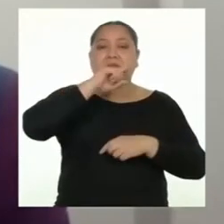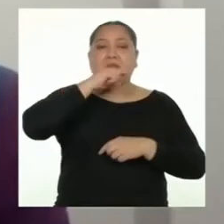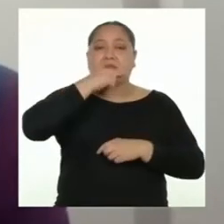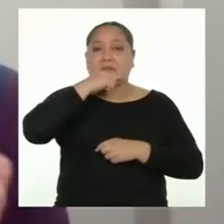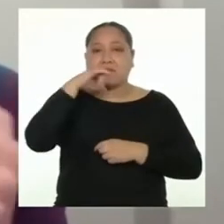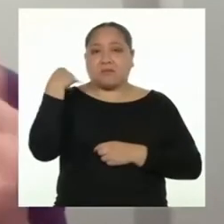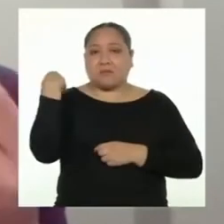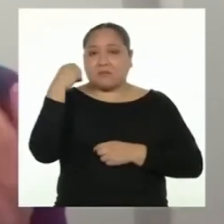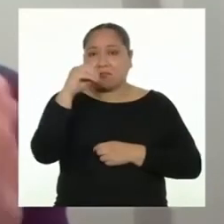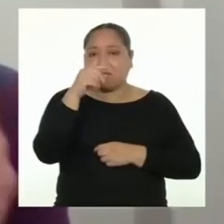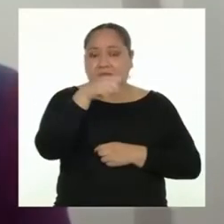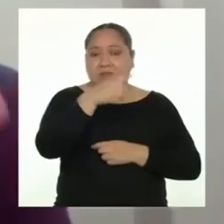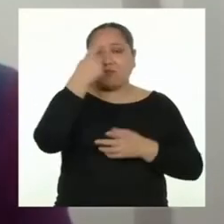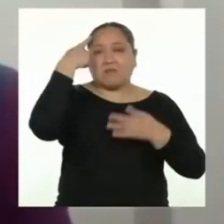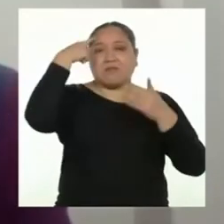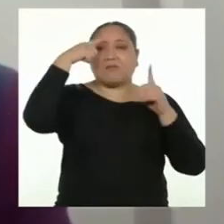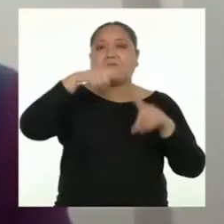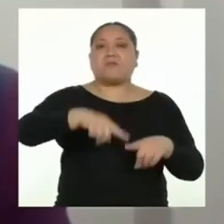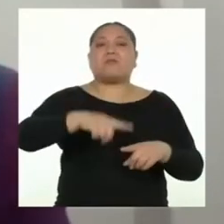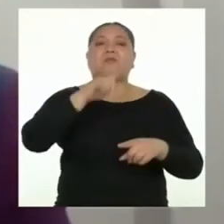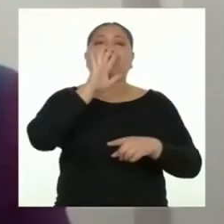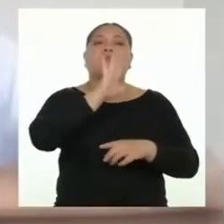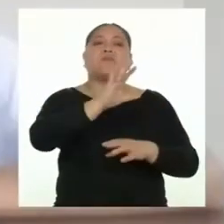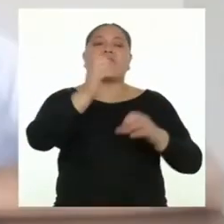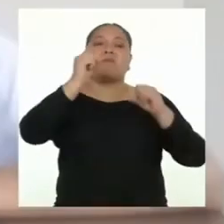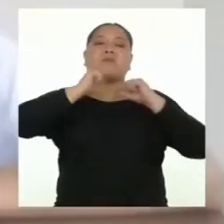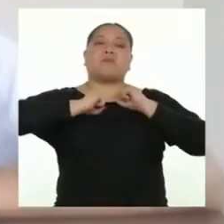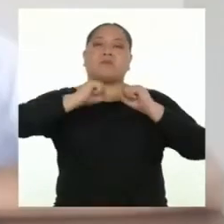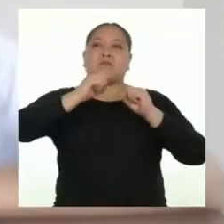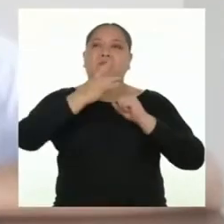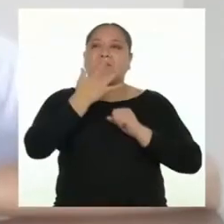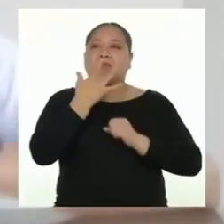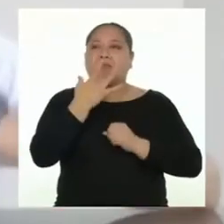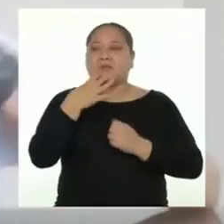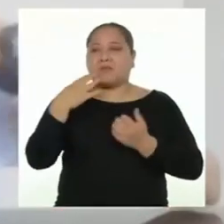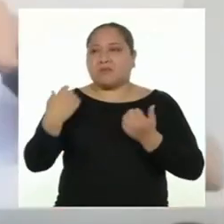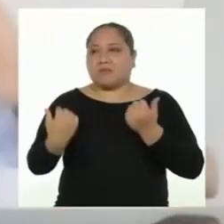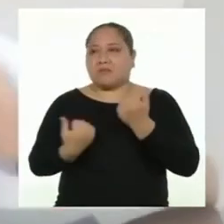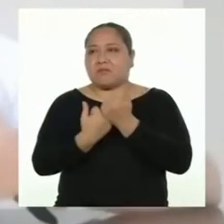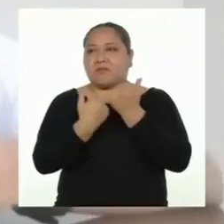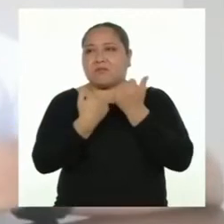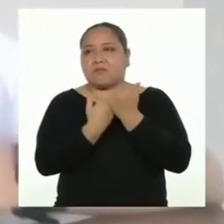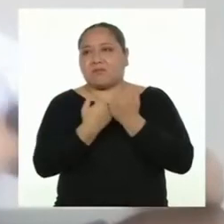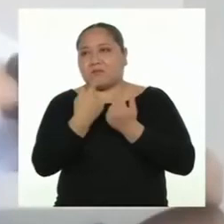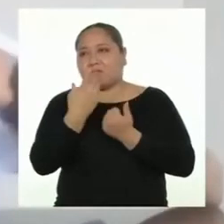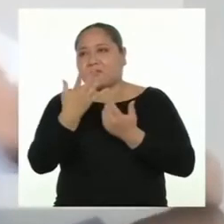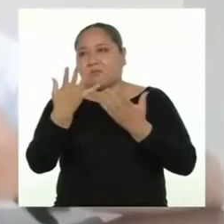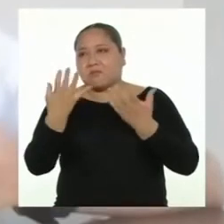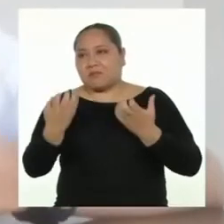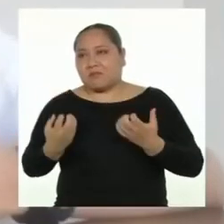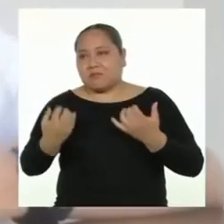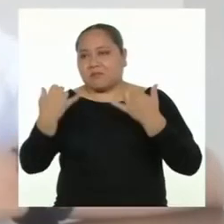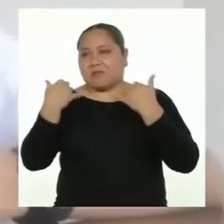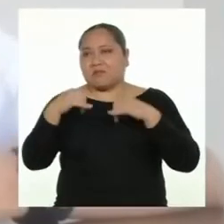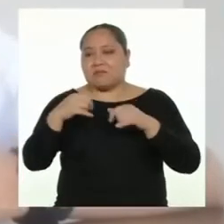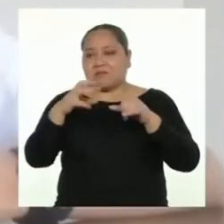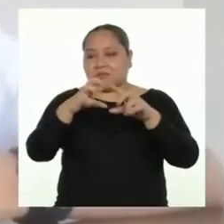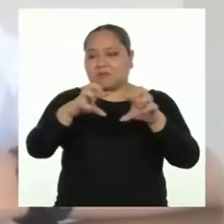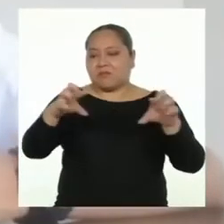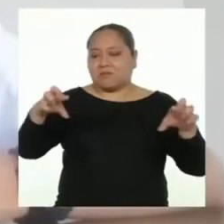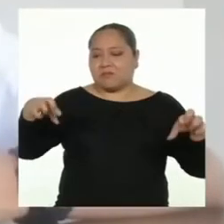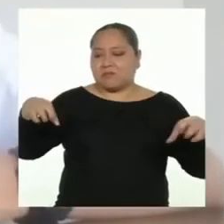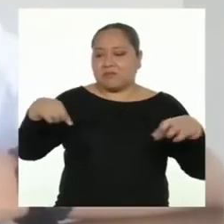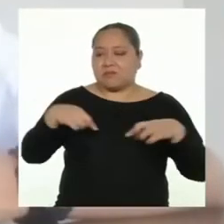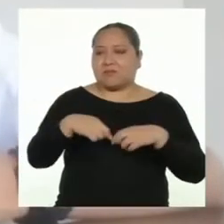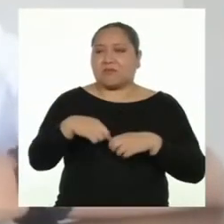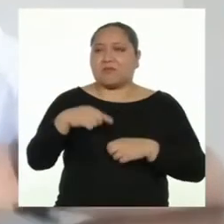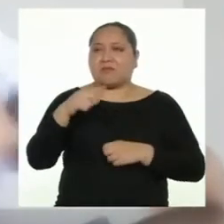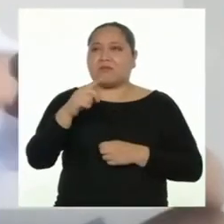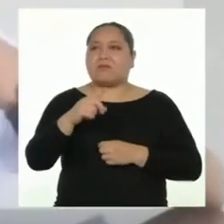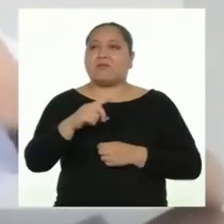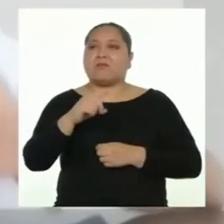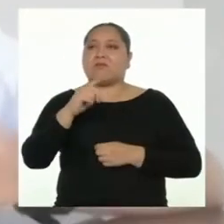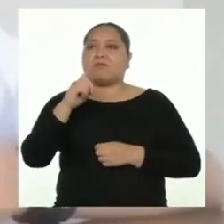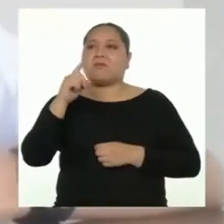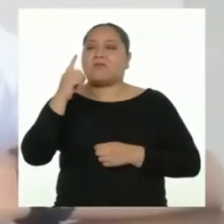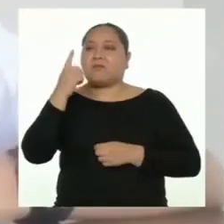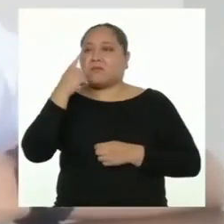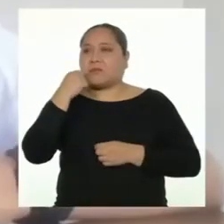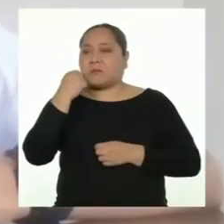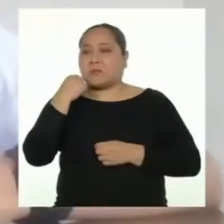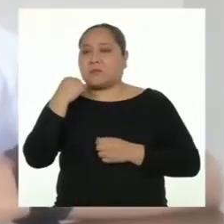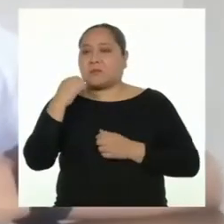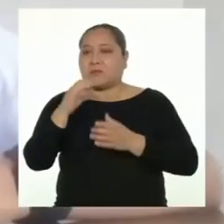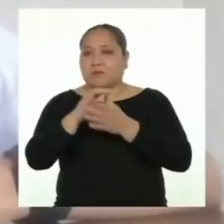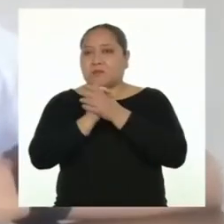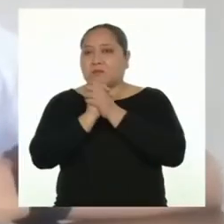ellas decidan su deporte favorito. Apoyarlas, si quieren jugar en los patios. Y si mis compañeros